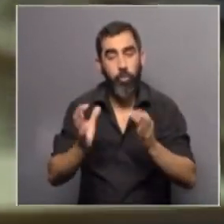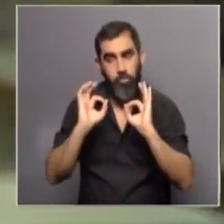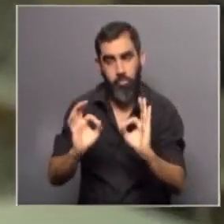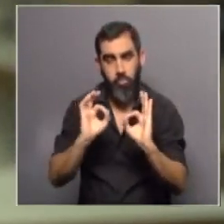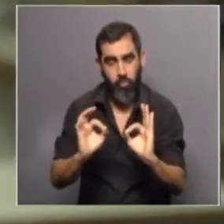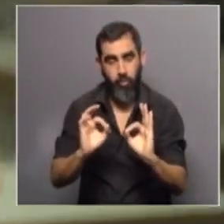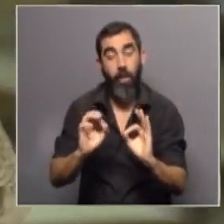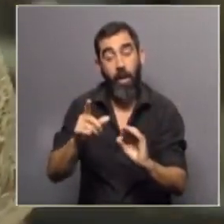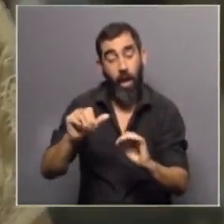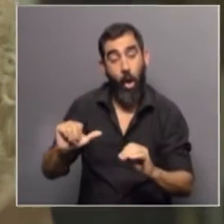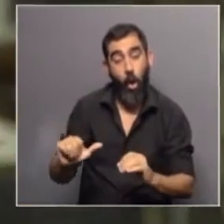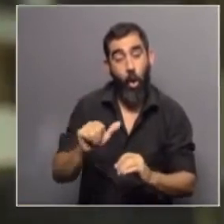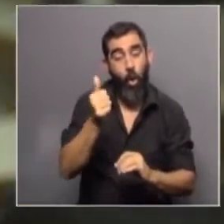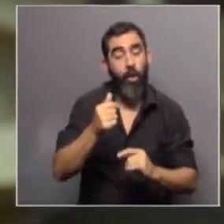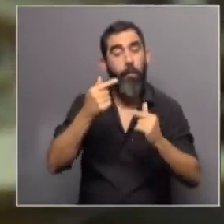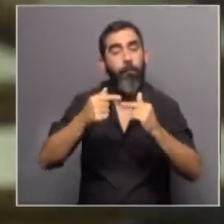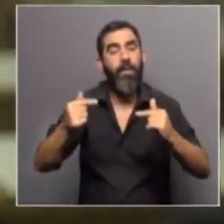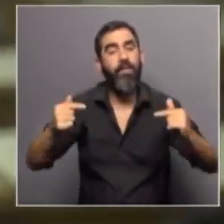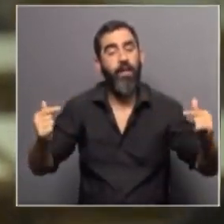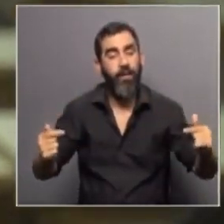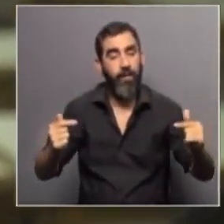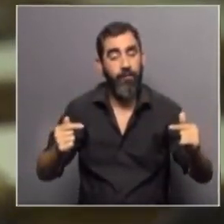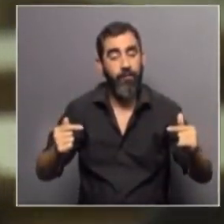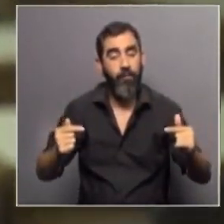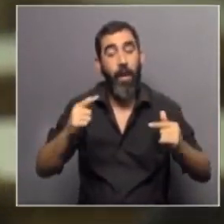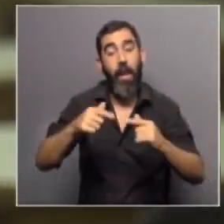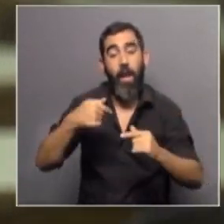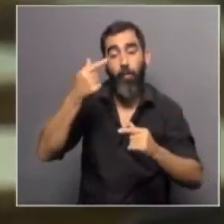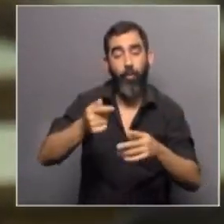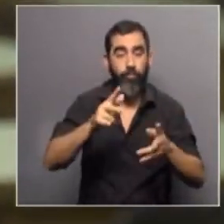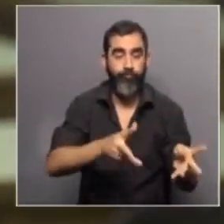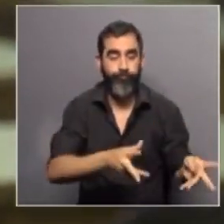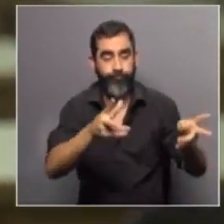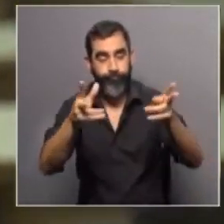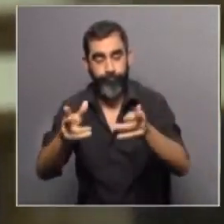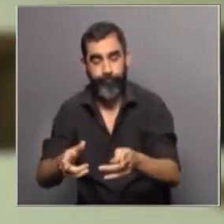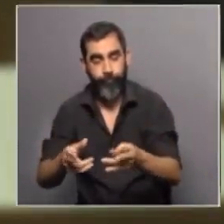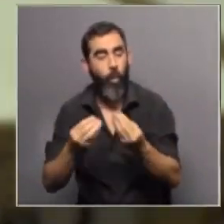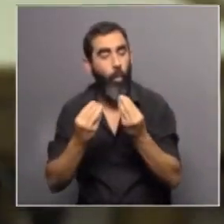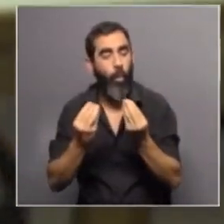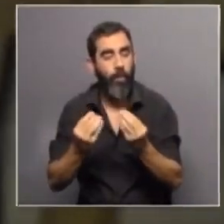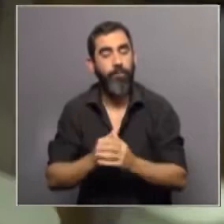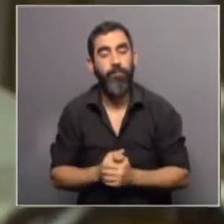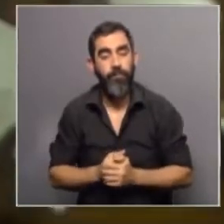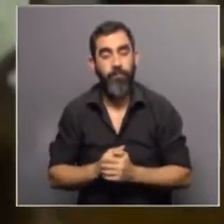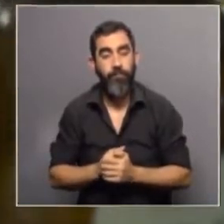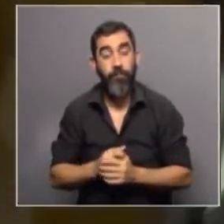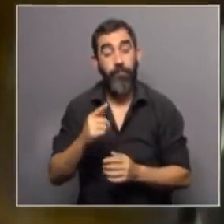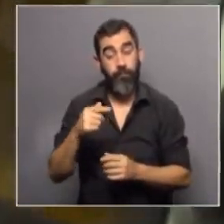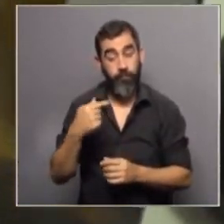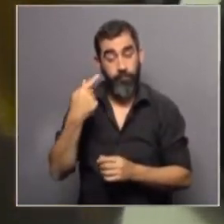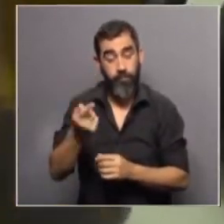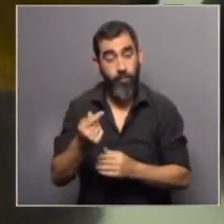y obtenemos esto que es la materia prima para la siguiente fase. ¿Que cuál es? Después de haber